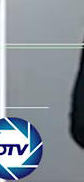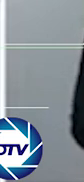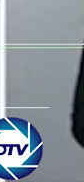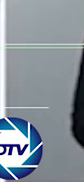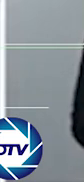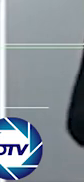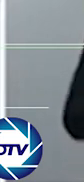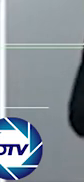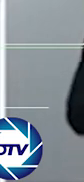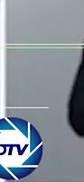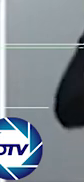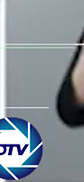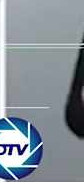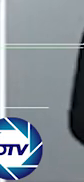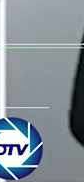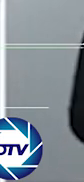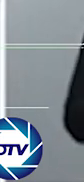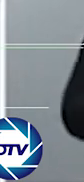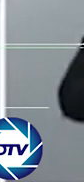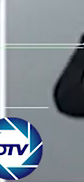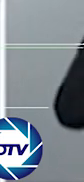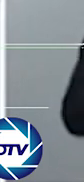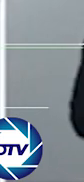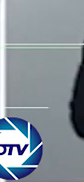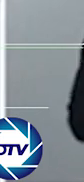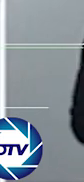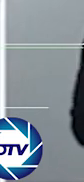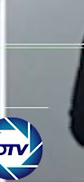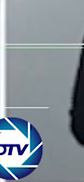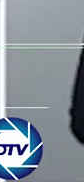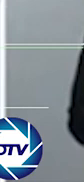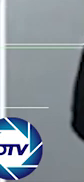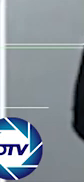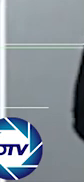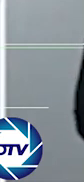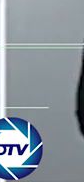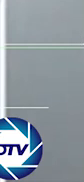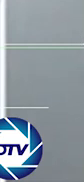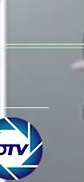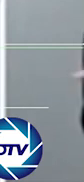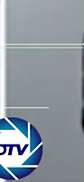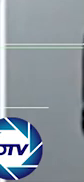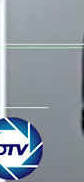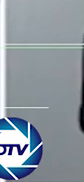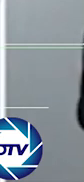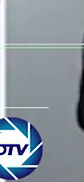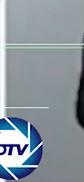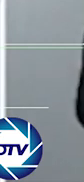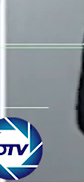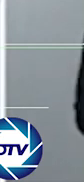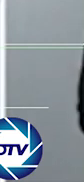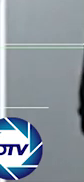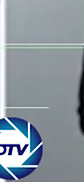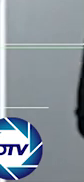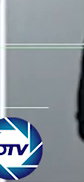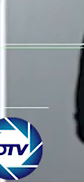se ha decidido derogar la ley, es decir, se ha decidido decir que se deroga la legislación, pero no se